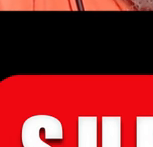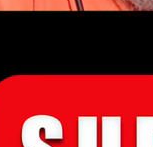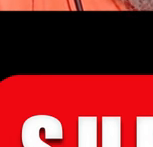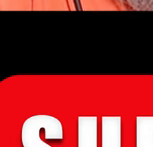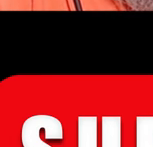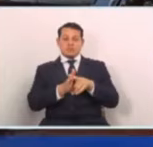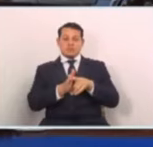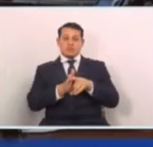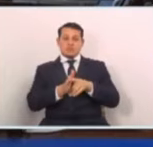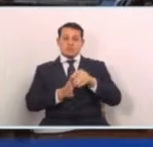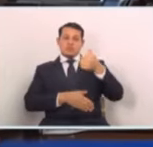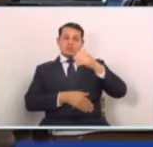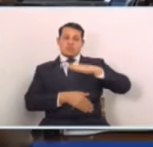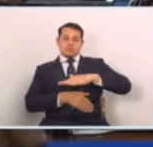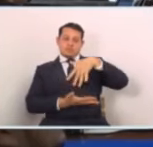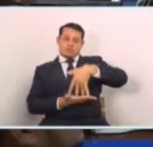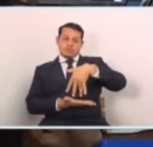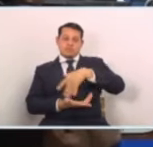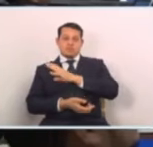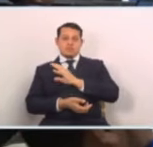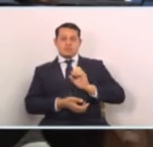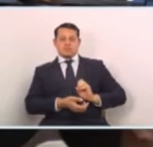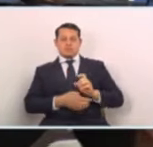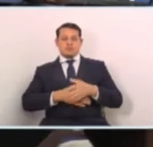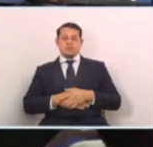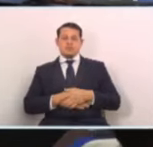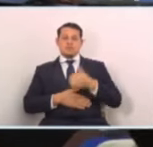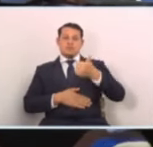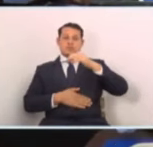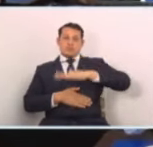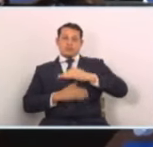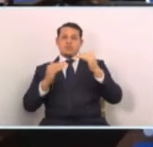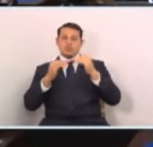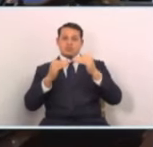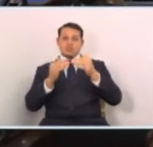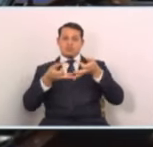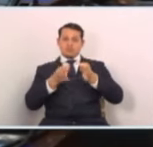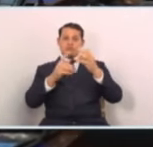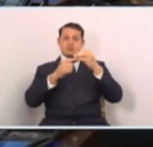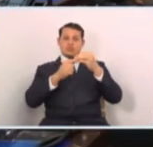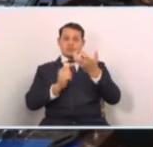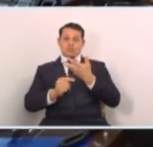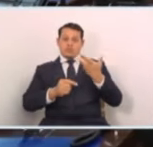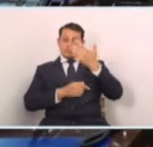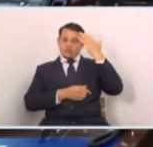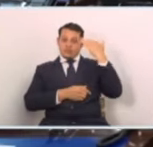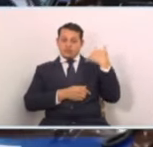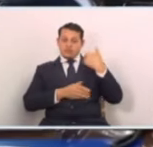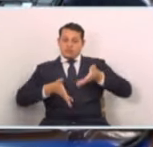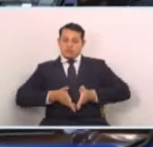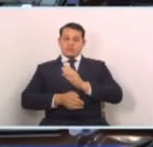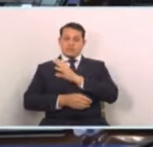lo bonito. Y buenas tardes al pueblo salvadoreño. Buenas tardes también de manera especial a todas las